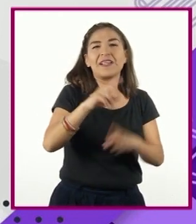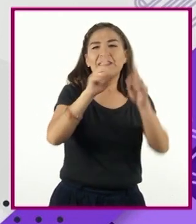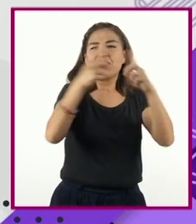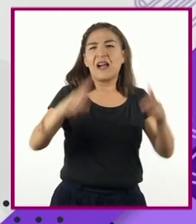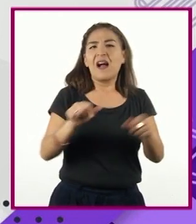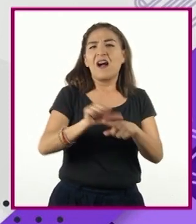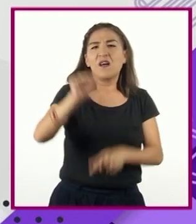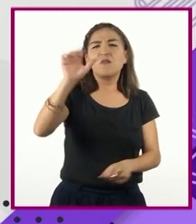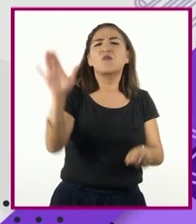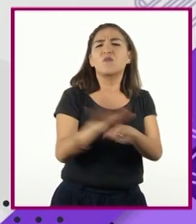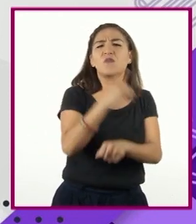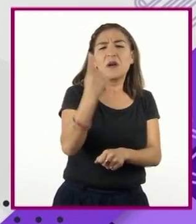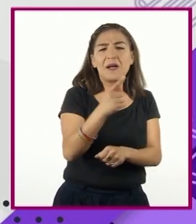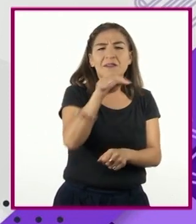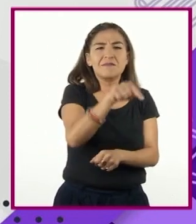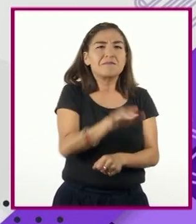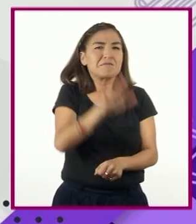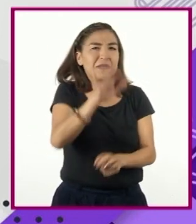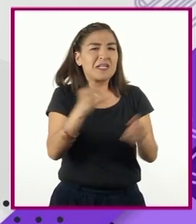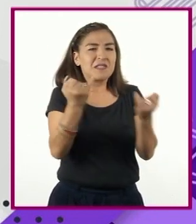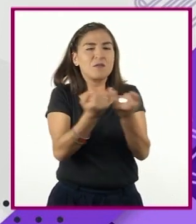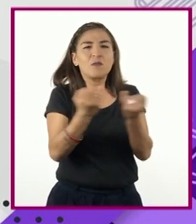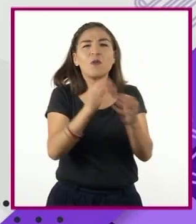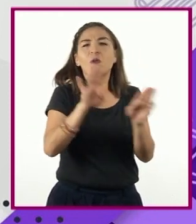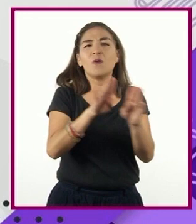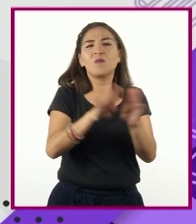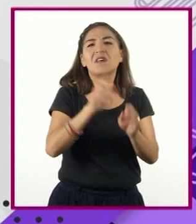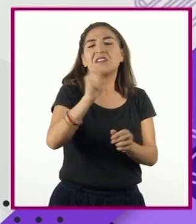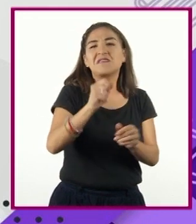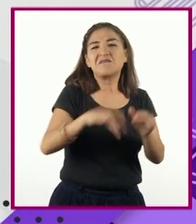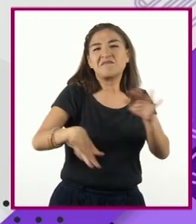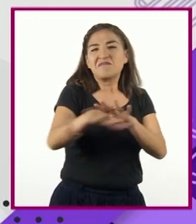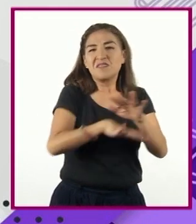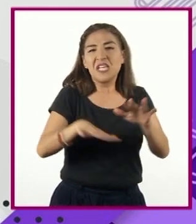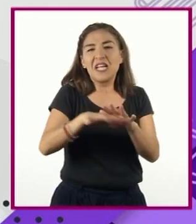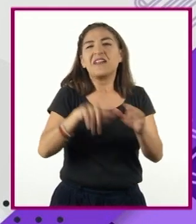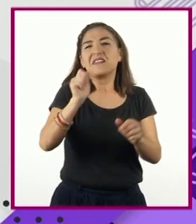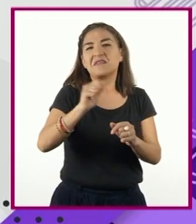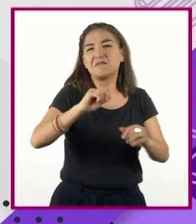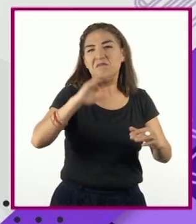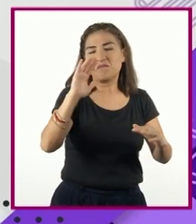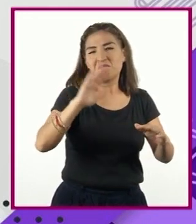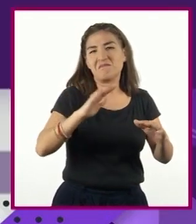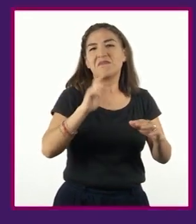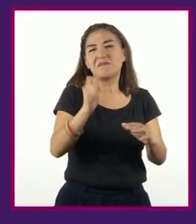qué se parece más a los países que muestran un índice de desarrollo bajo?